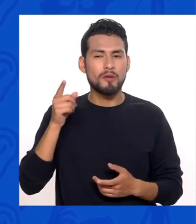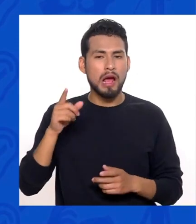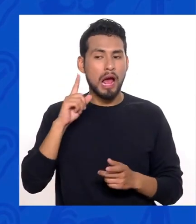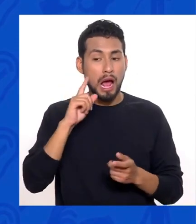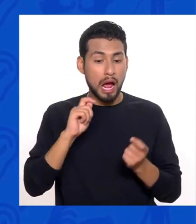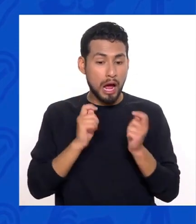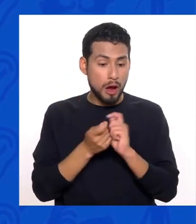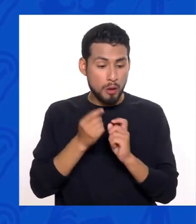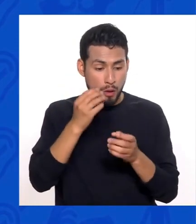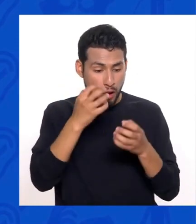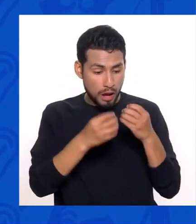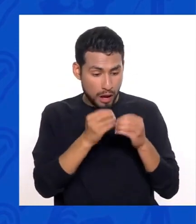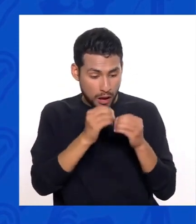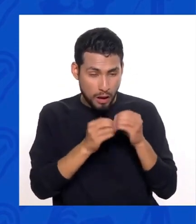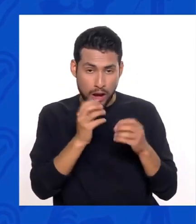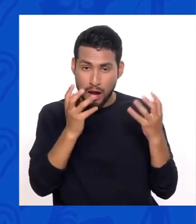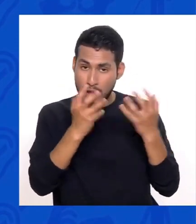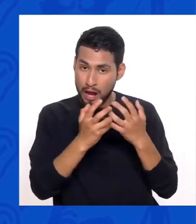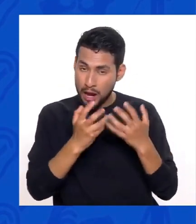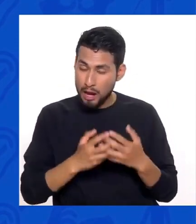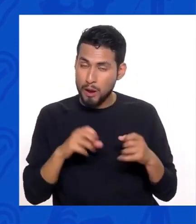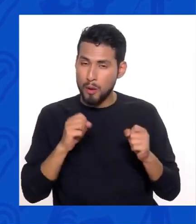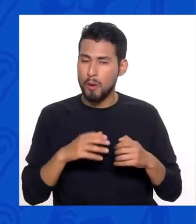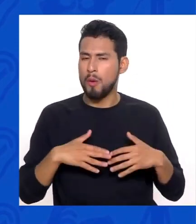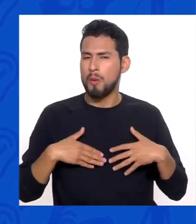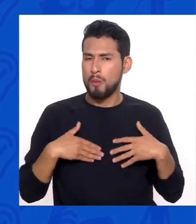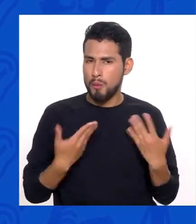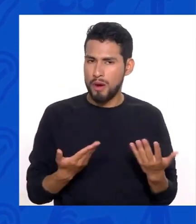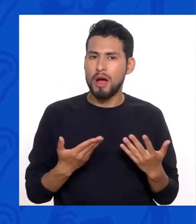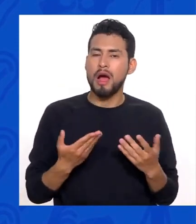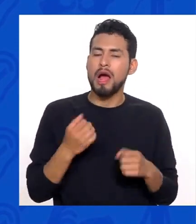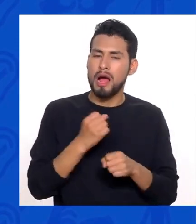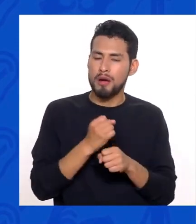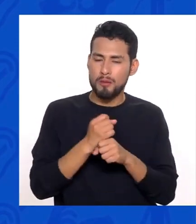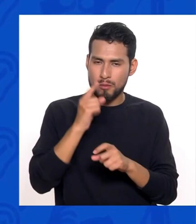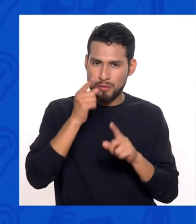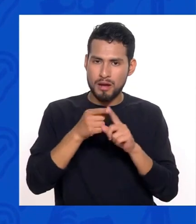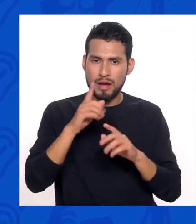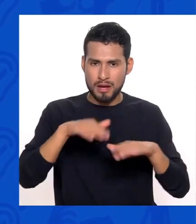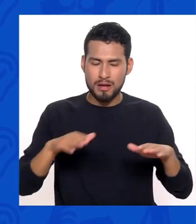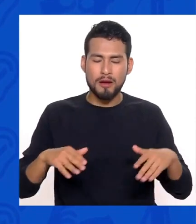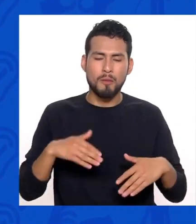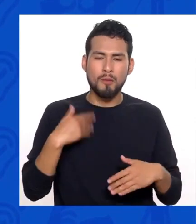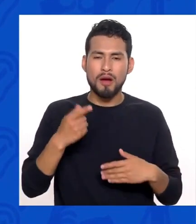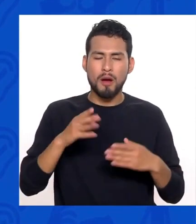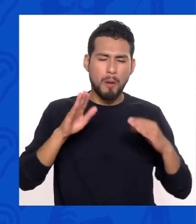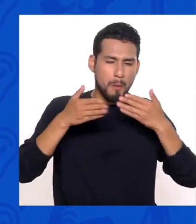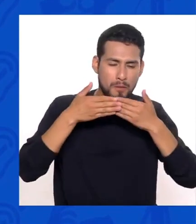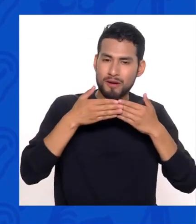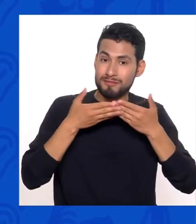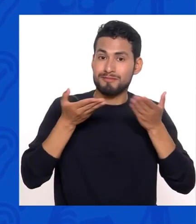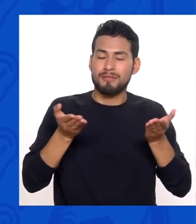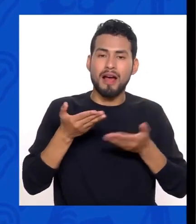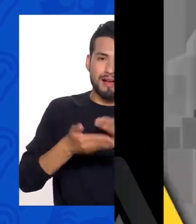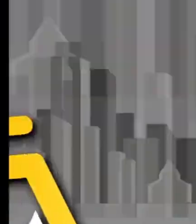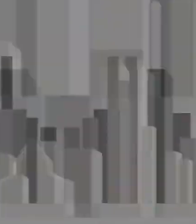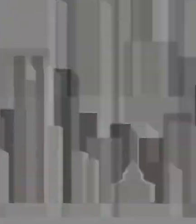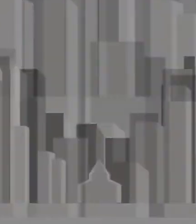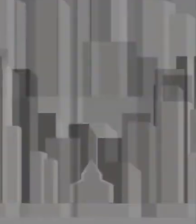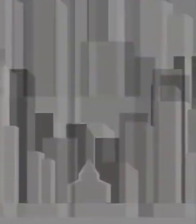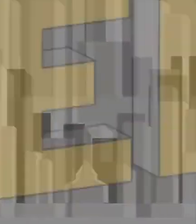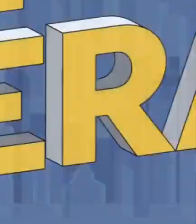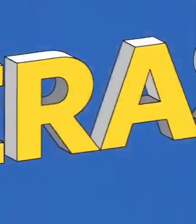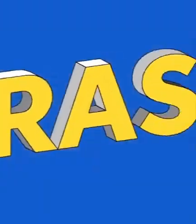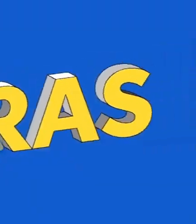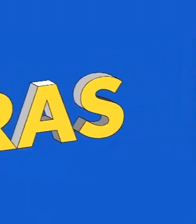2017, por los cambios, las adaptaciones que hicimos para poder trabajar con nuestros niños y acortar las brechas y barreras que se dan.